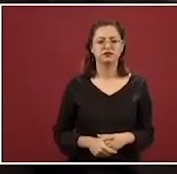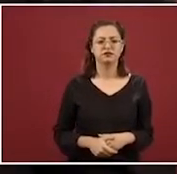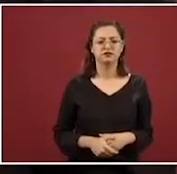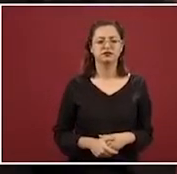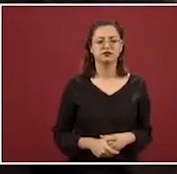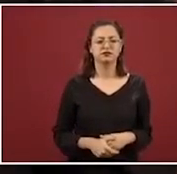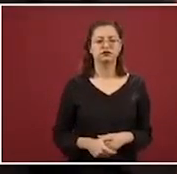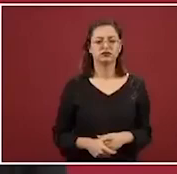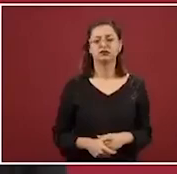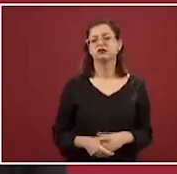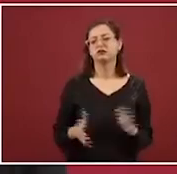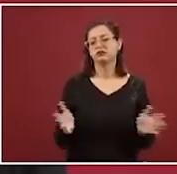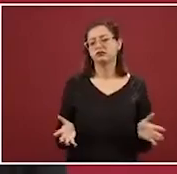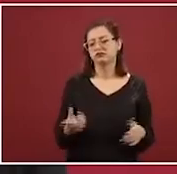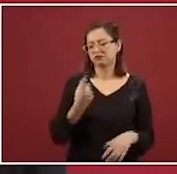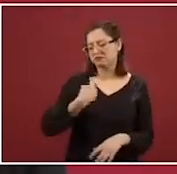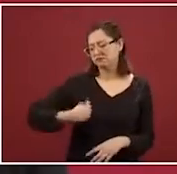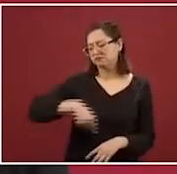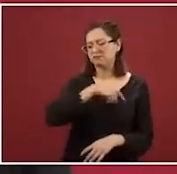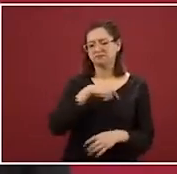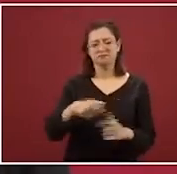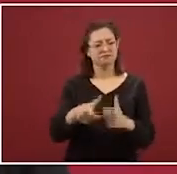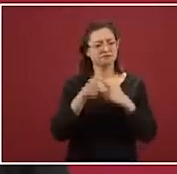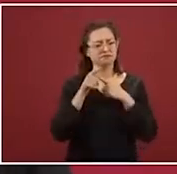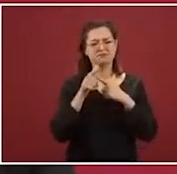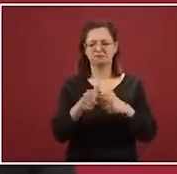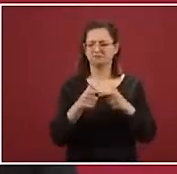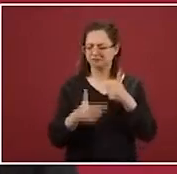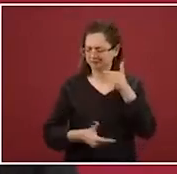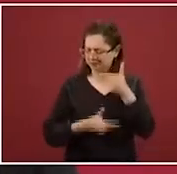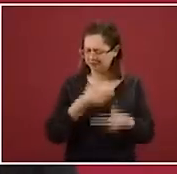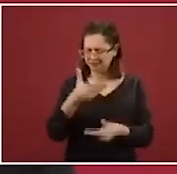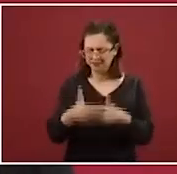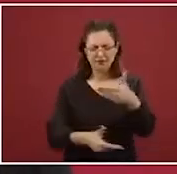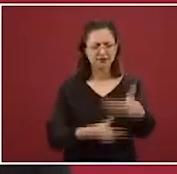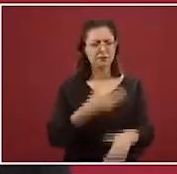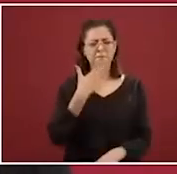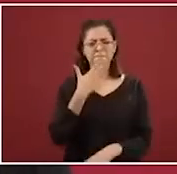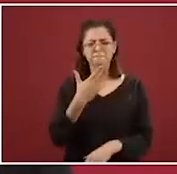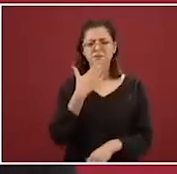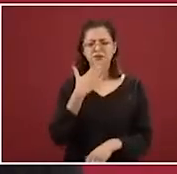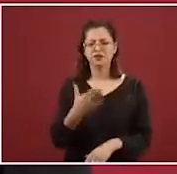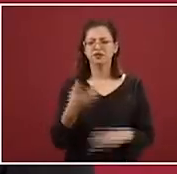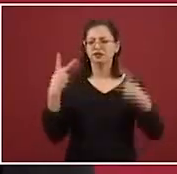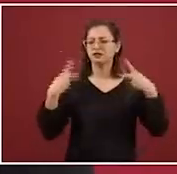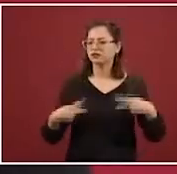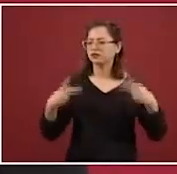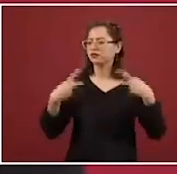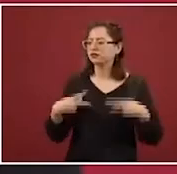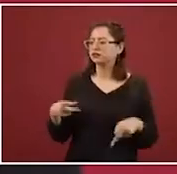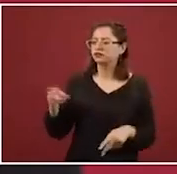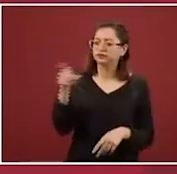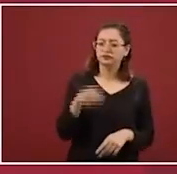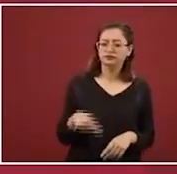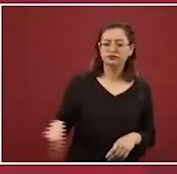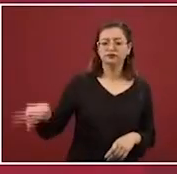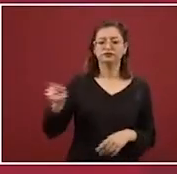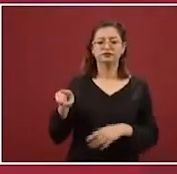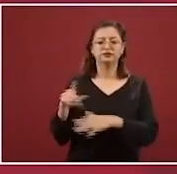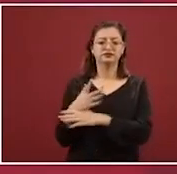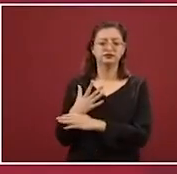vamos a seguir y vamos bien, la gente así lo está